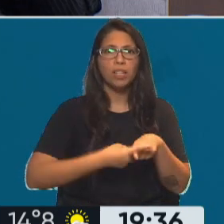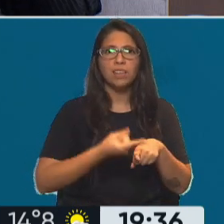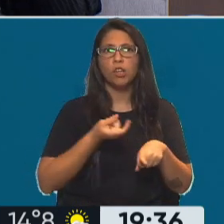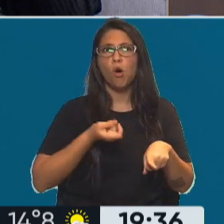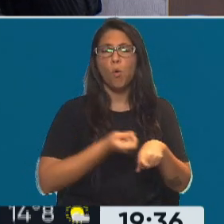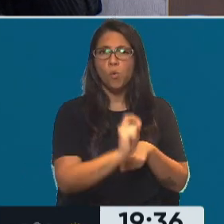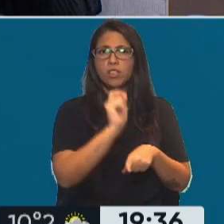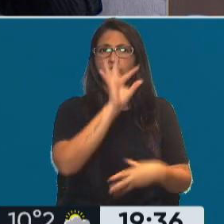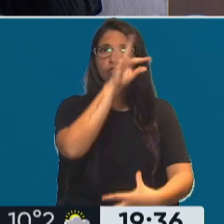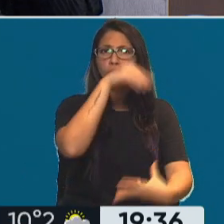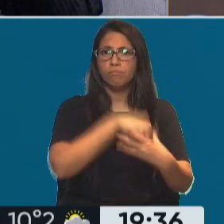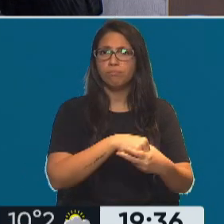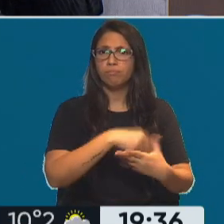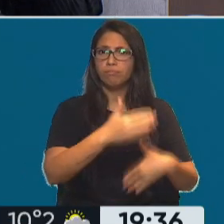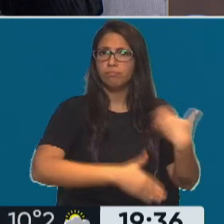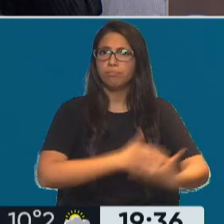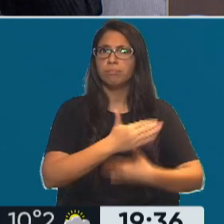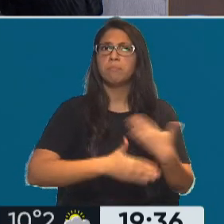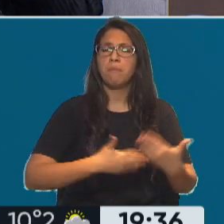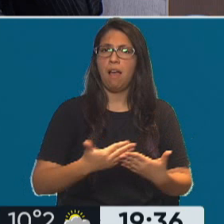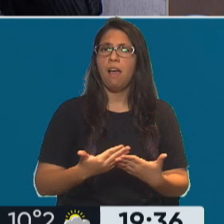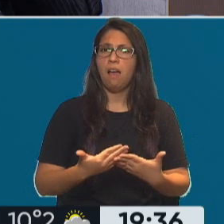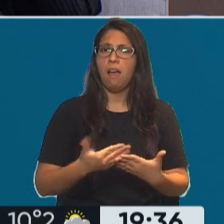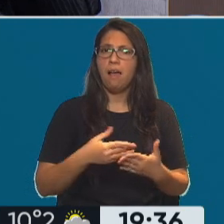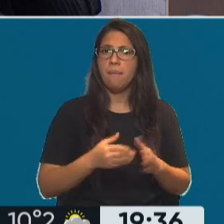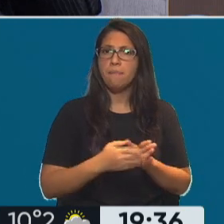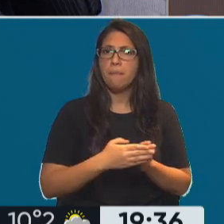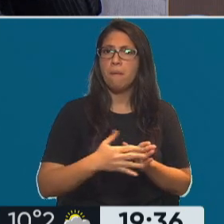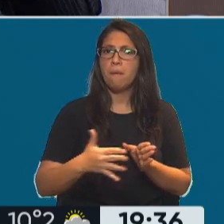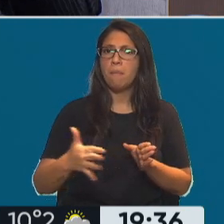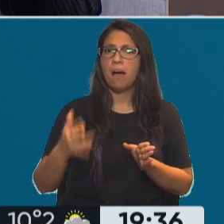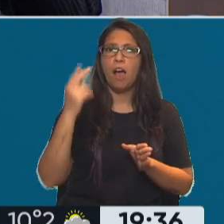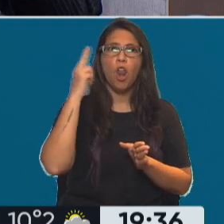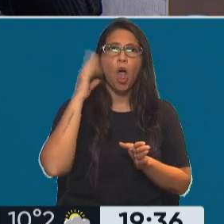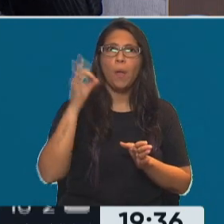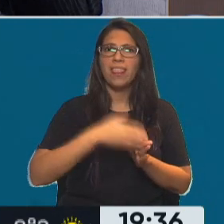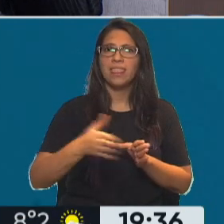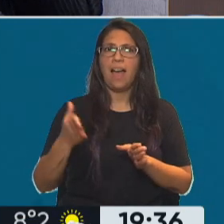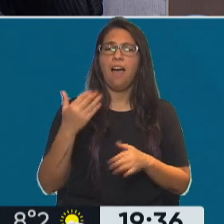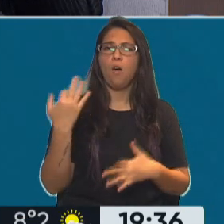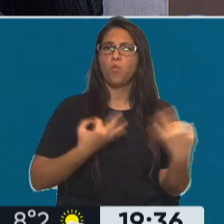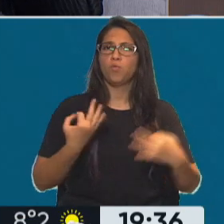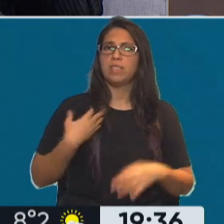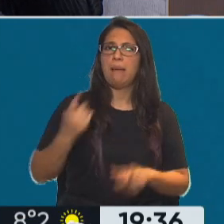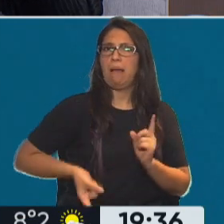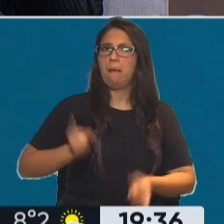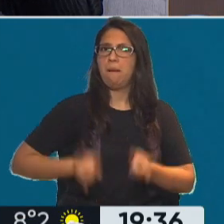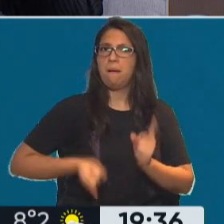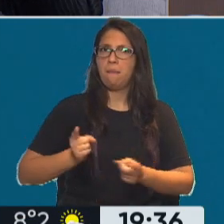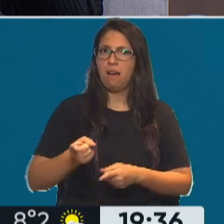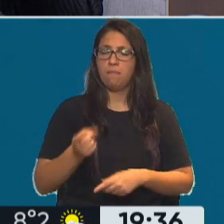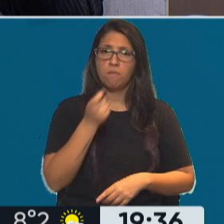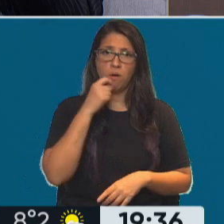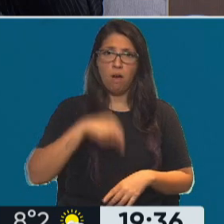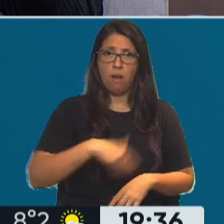este proceso de entronización del Poder Judicial para gobernar se empezó a consolidar a partir de los años 90. Claro, porque hoy tenés, por ejemplo, un presidente